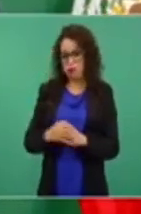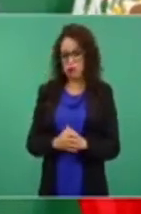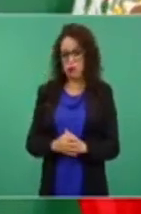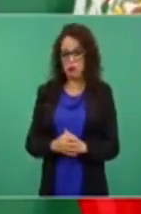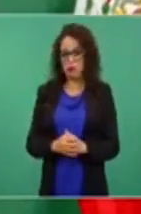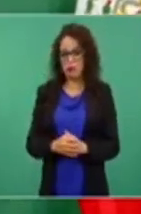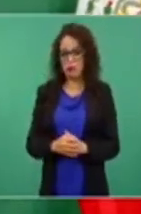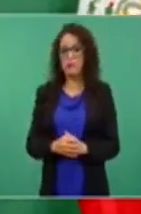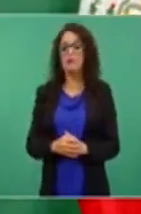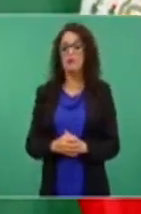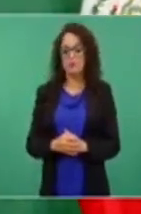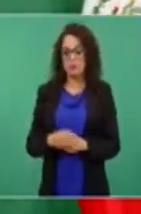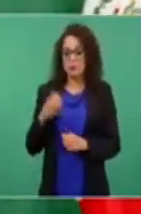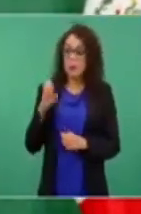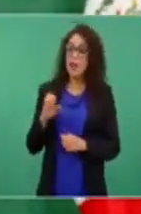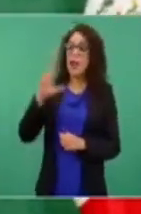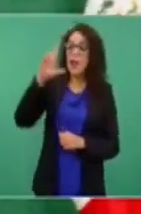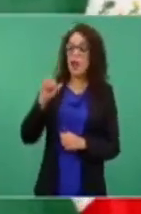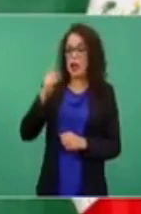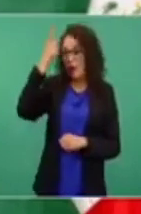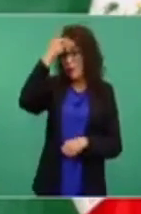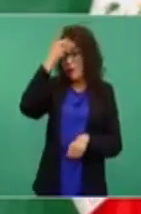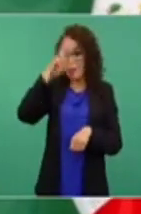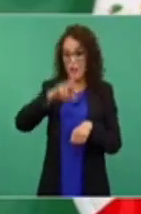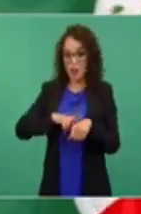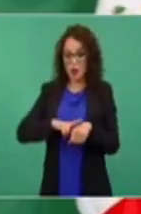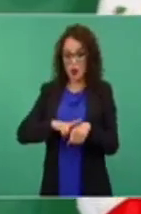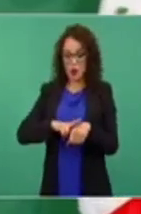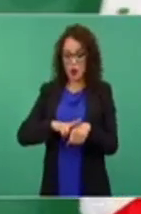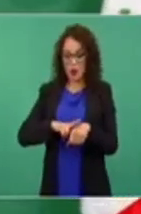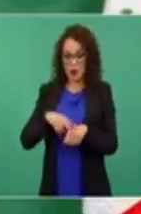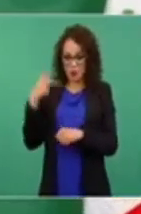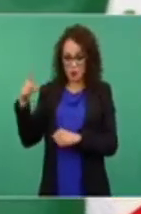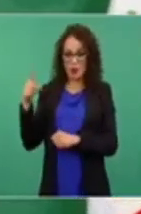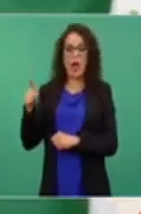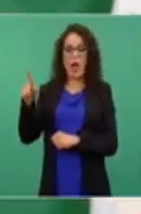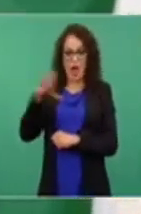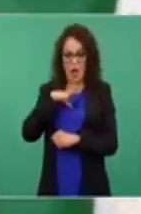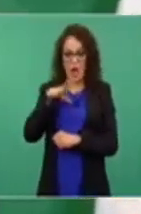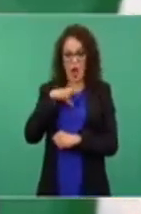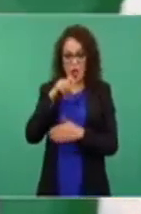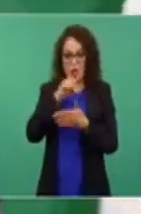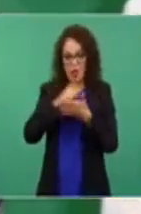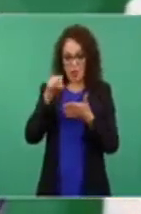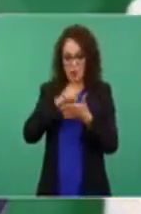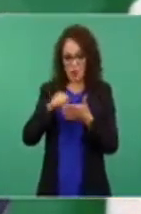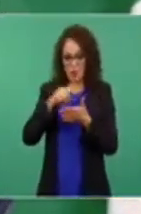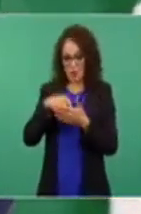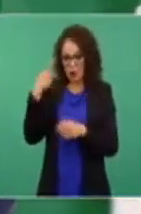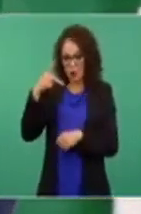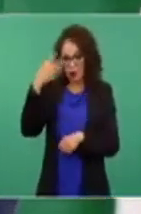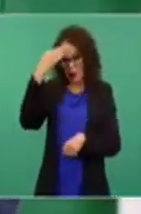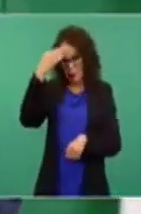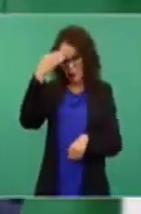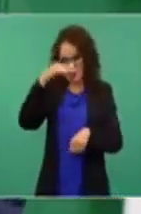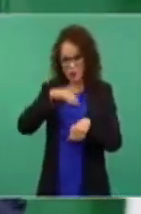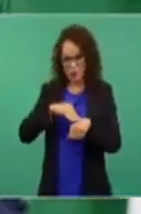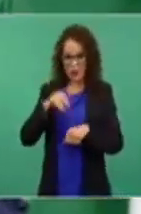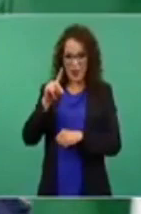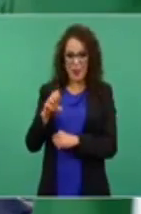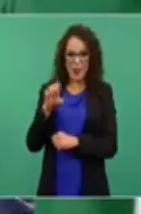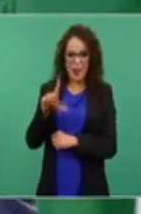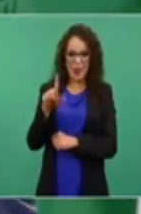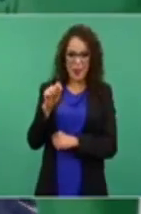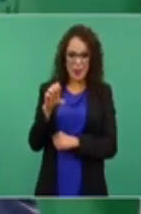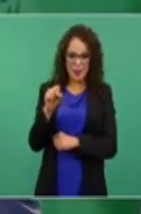del que era director, sus memorias del Tesoro, que le dijo Reagan,